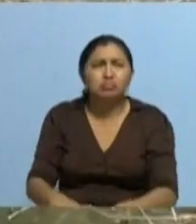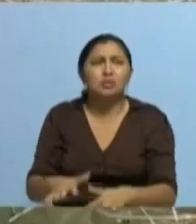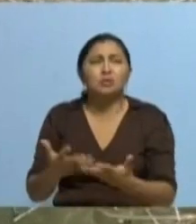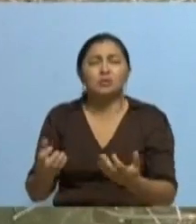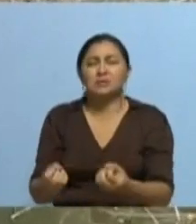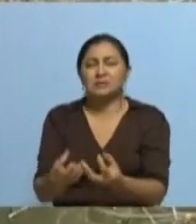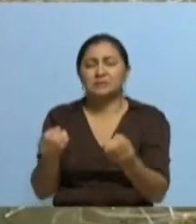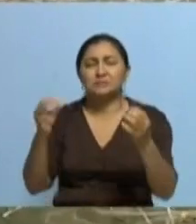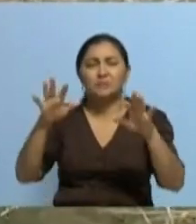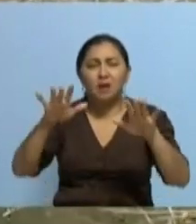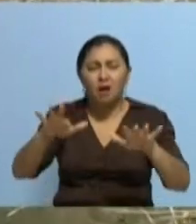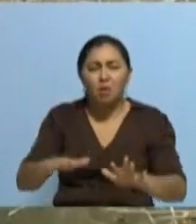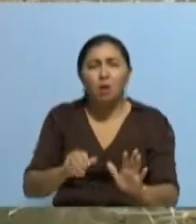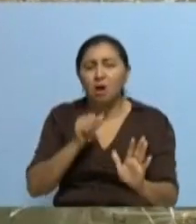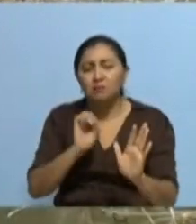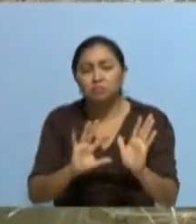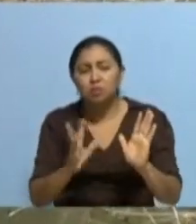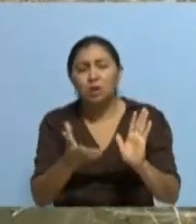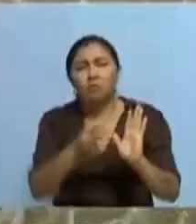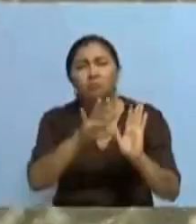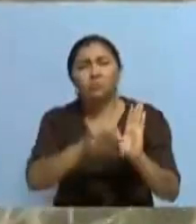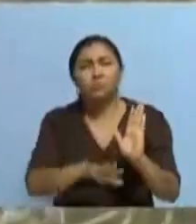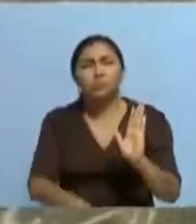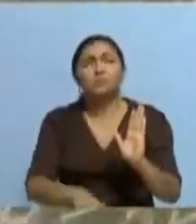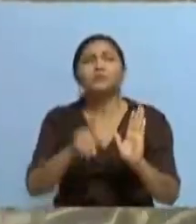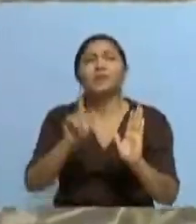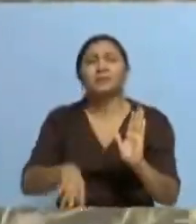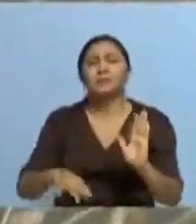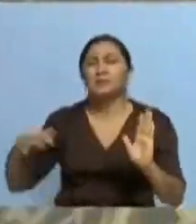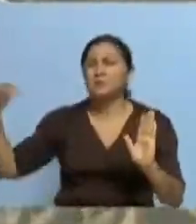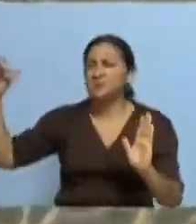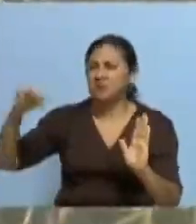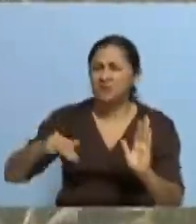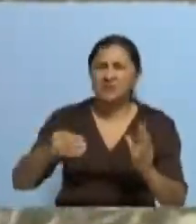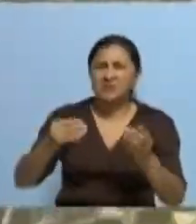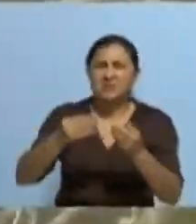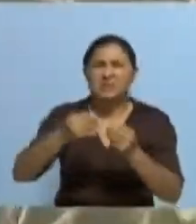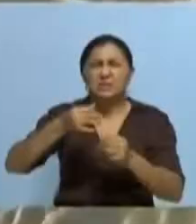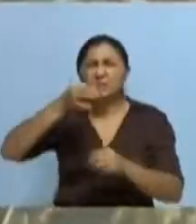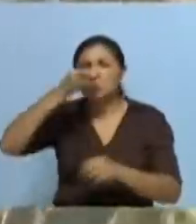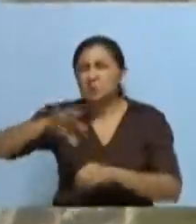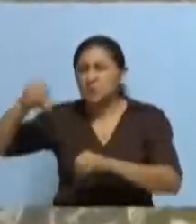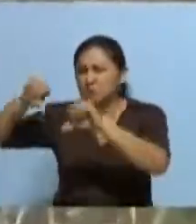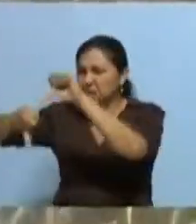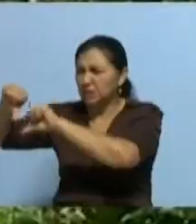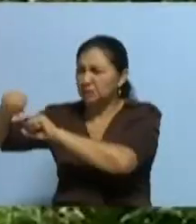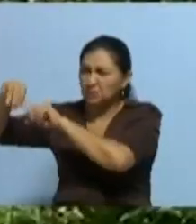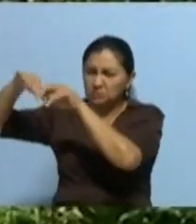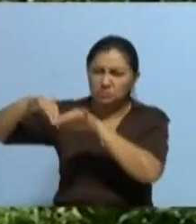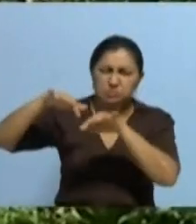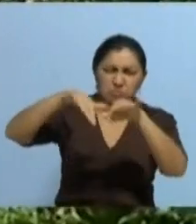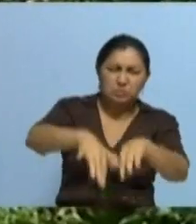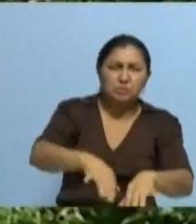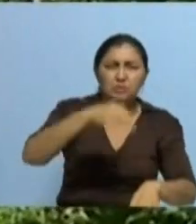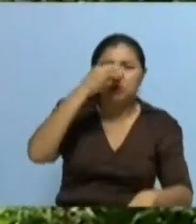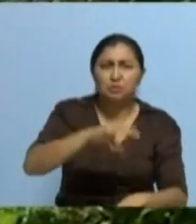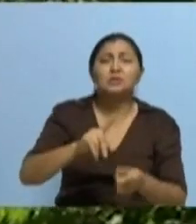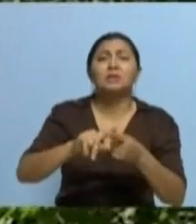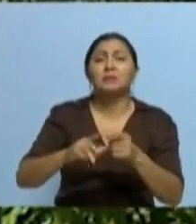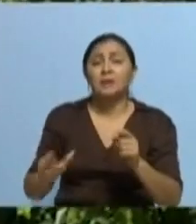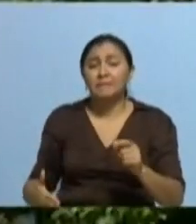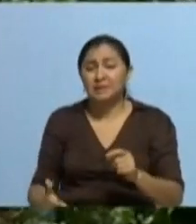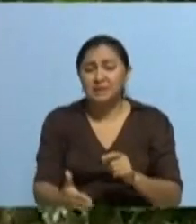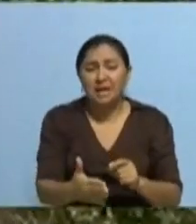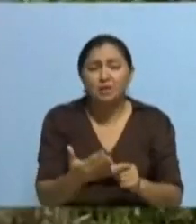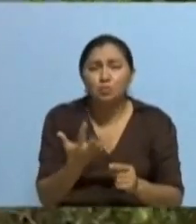muchas ciénagas, sino también concentrando contaminantes y dificultando la producción de alimentos para los peces,